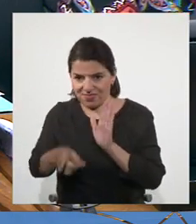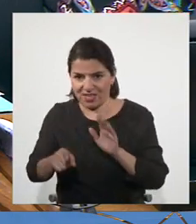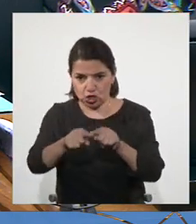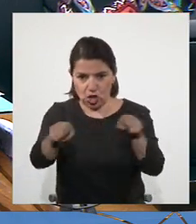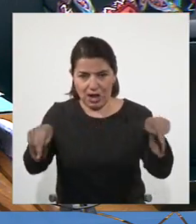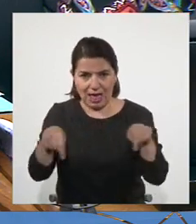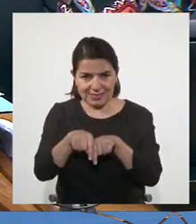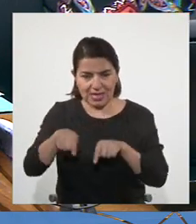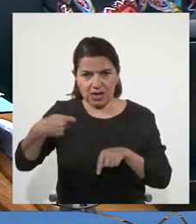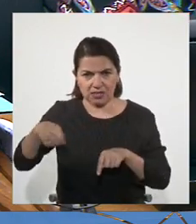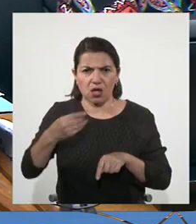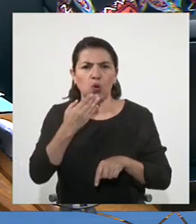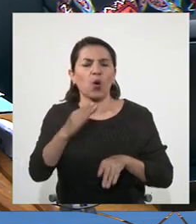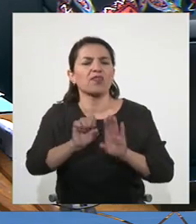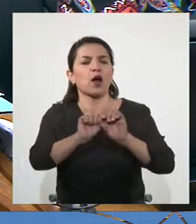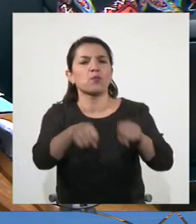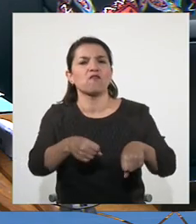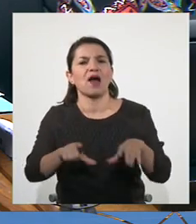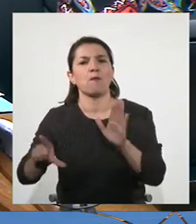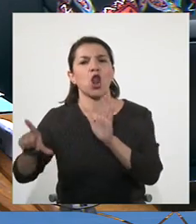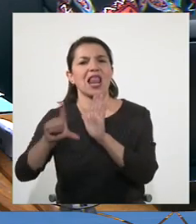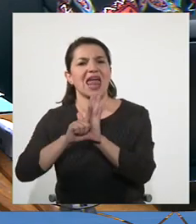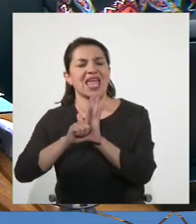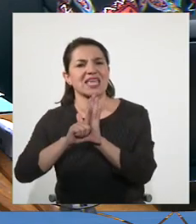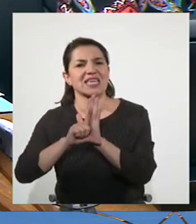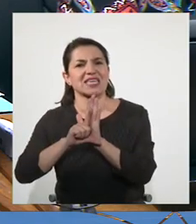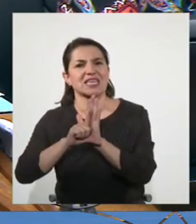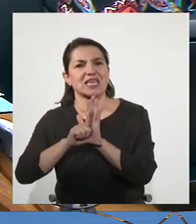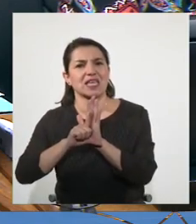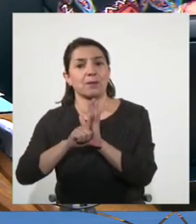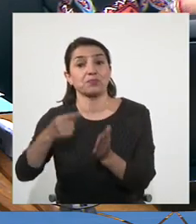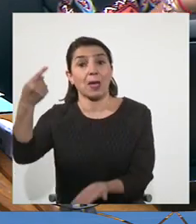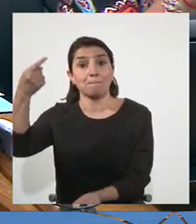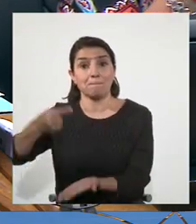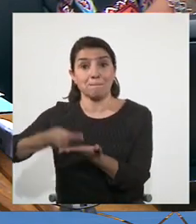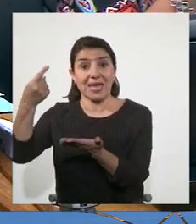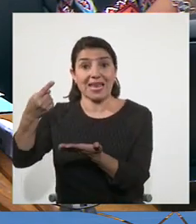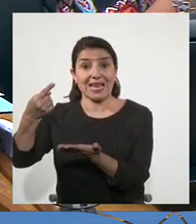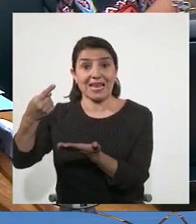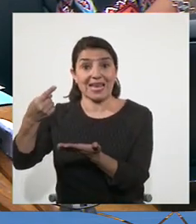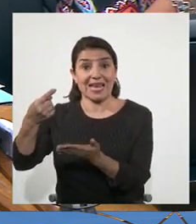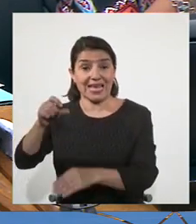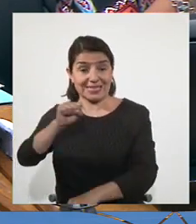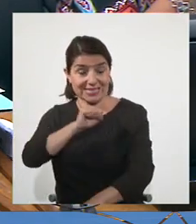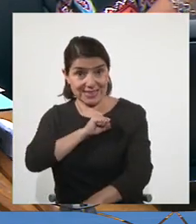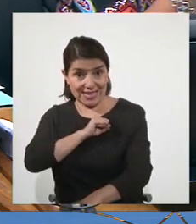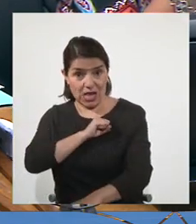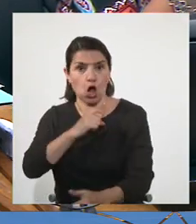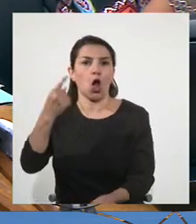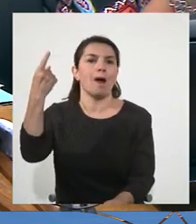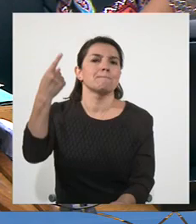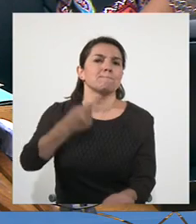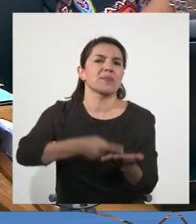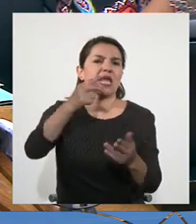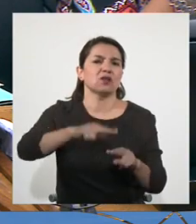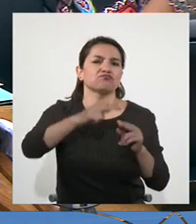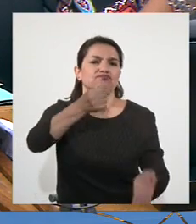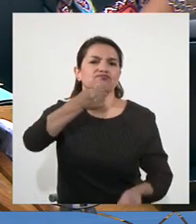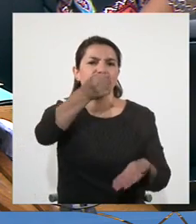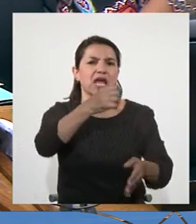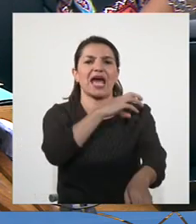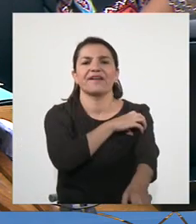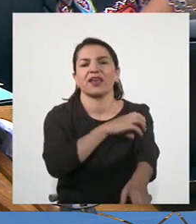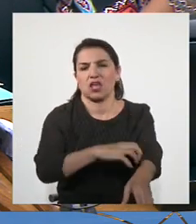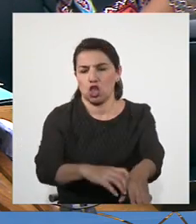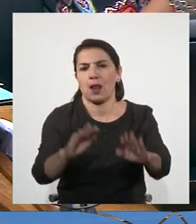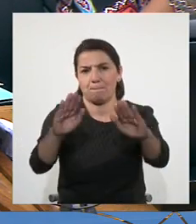cuando aprobamos ley espejo. 1.000 para Santiago, 1.000 para regiones. Y eso tiene que cambiar. Aquí